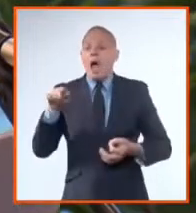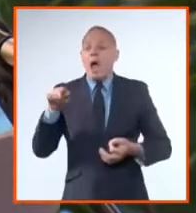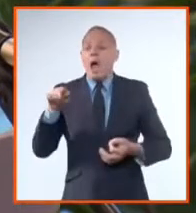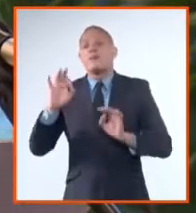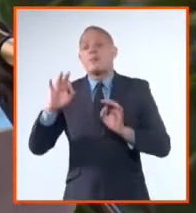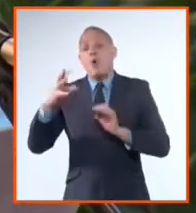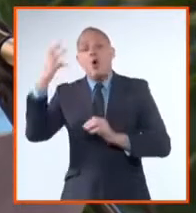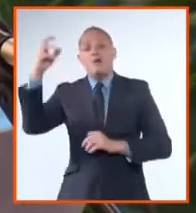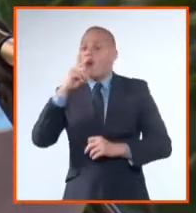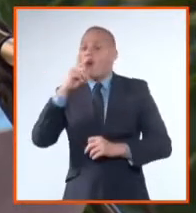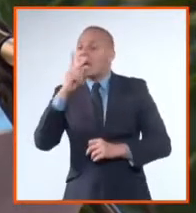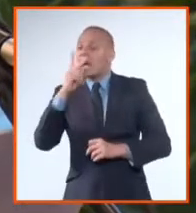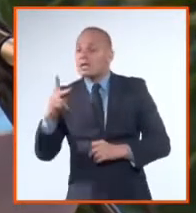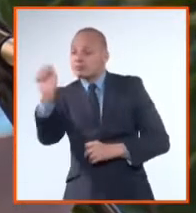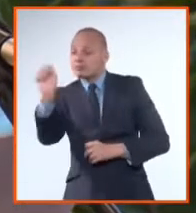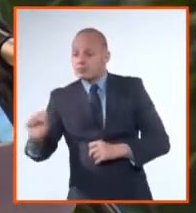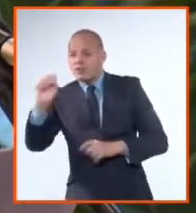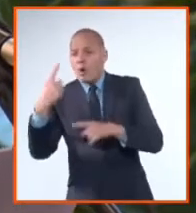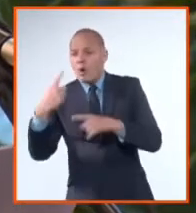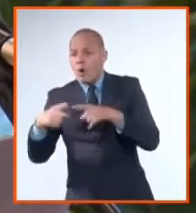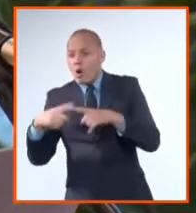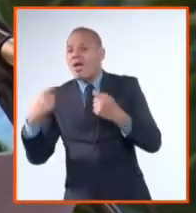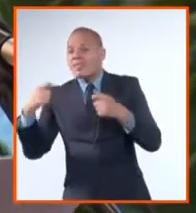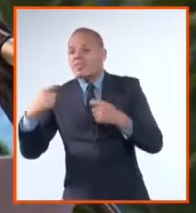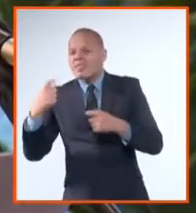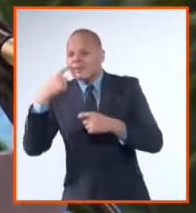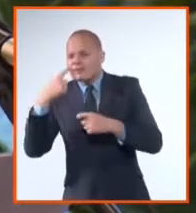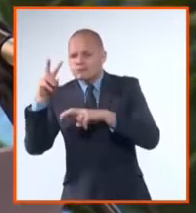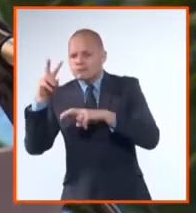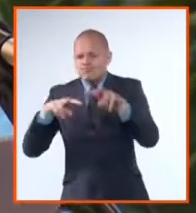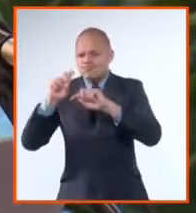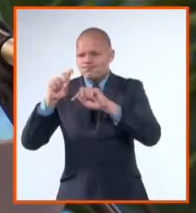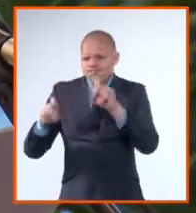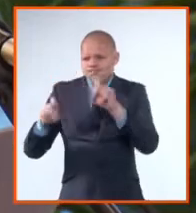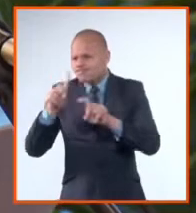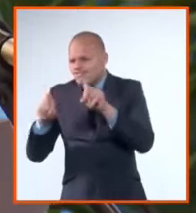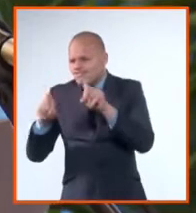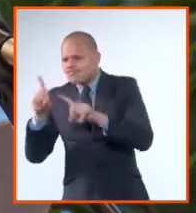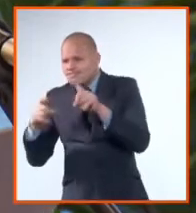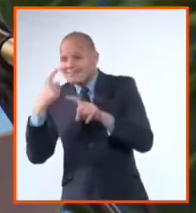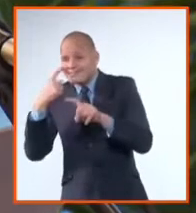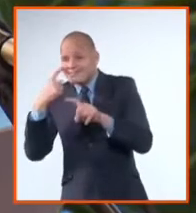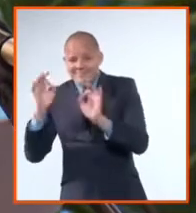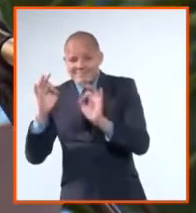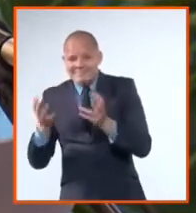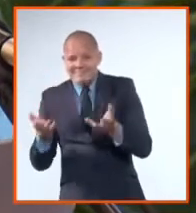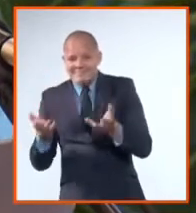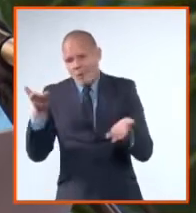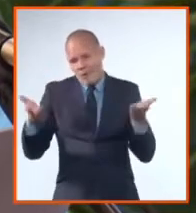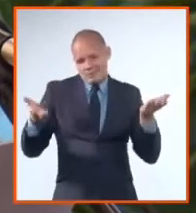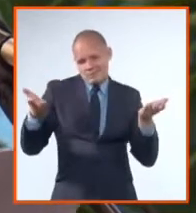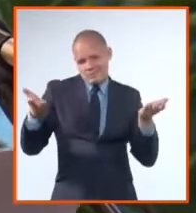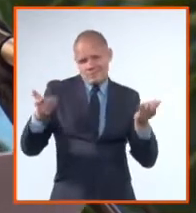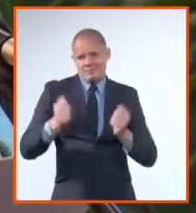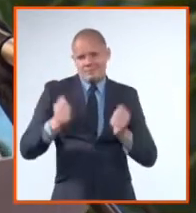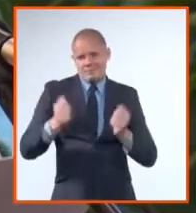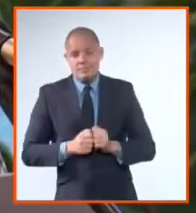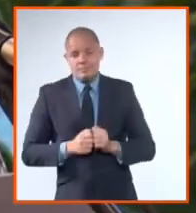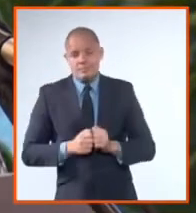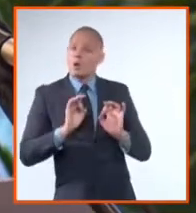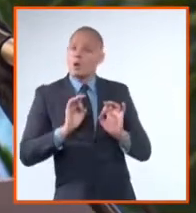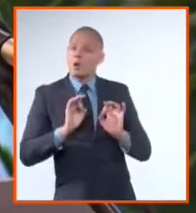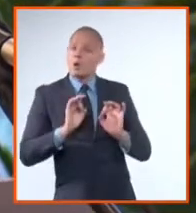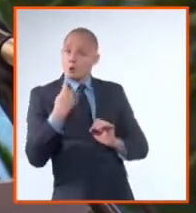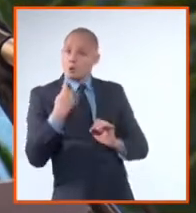tenerla con los resultados de nuestros experimentos o teorías. Sin embargo, es solo su contrastación y validación